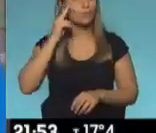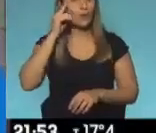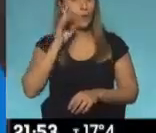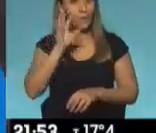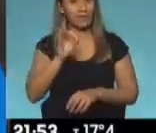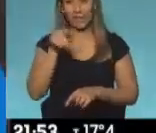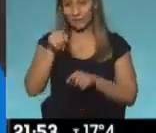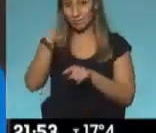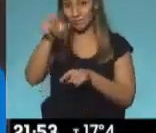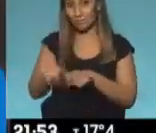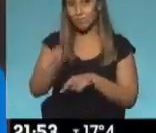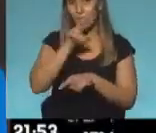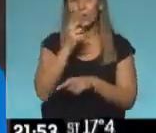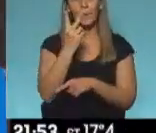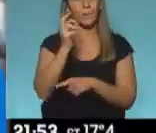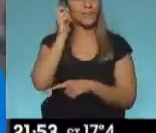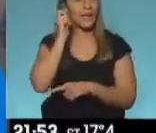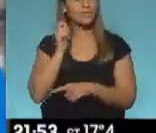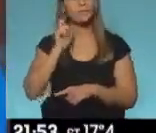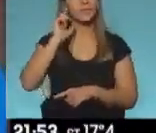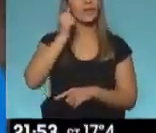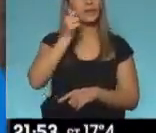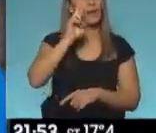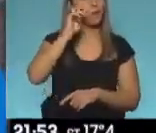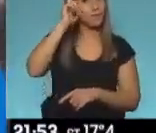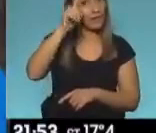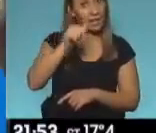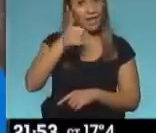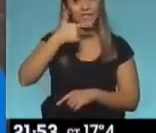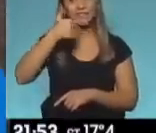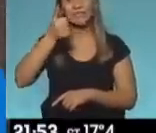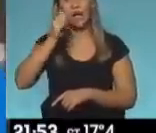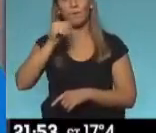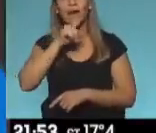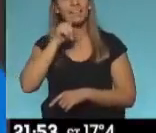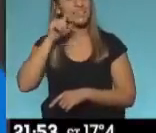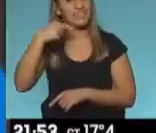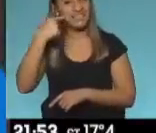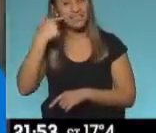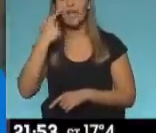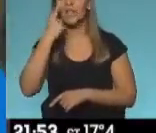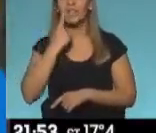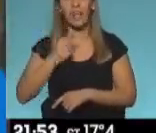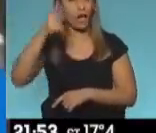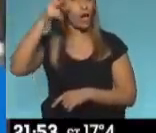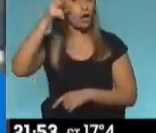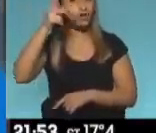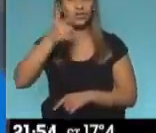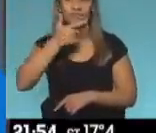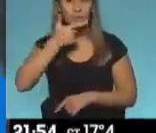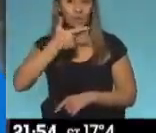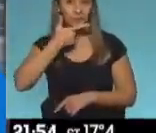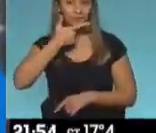20 años, cuando Gabriela Sabatini, el 8 de septiembre, había